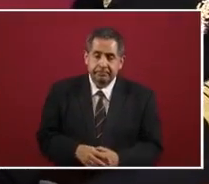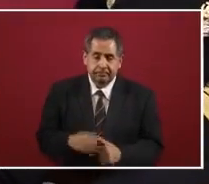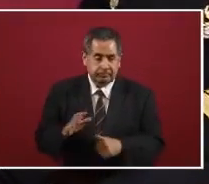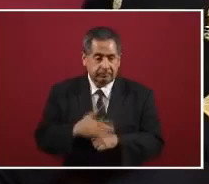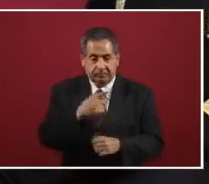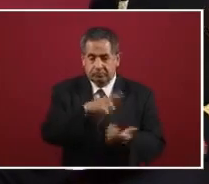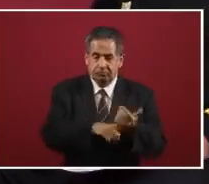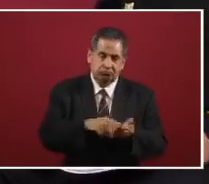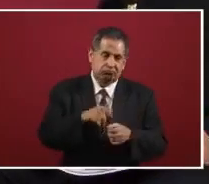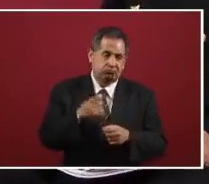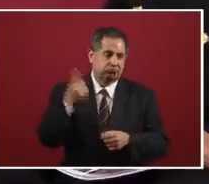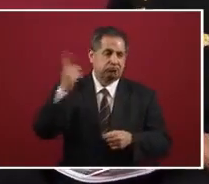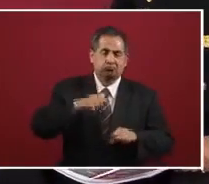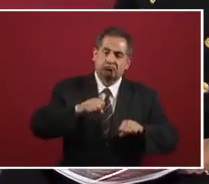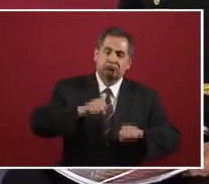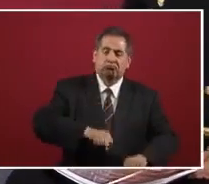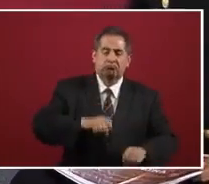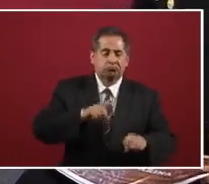impusieron